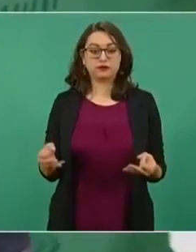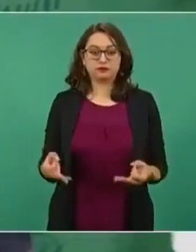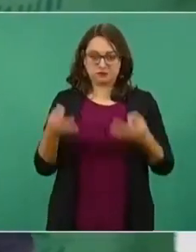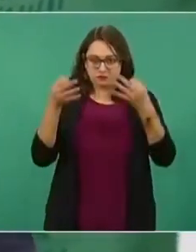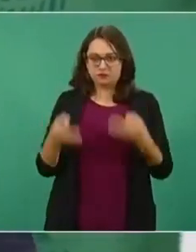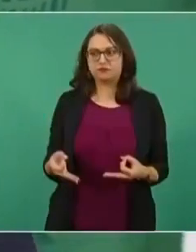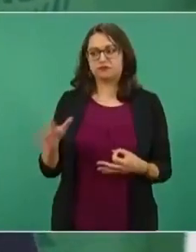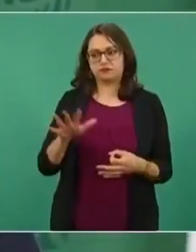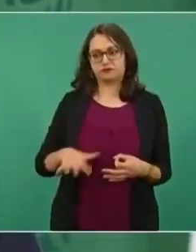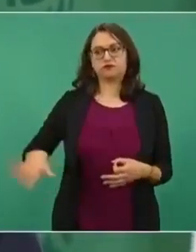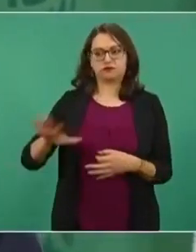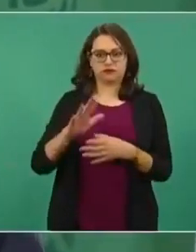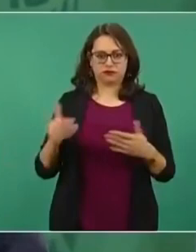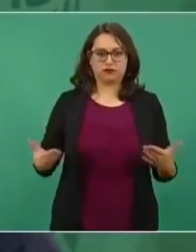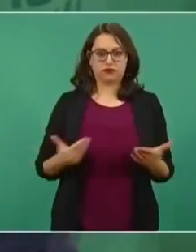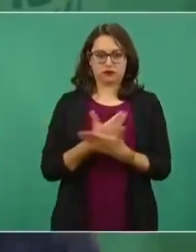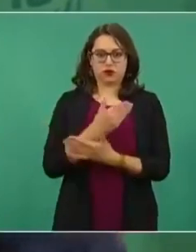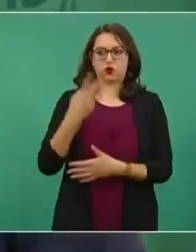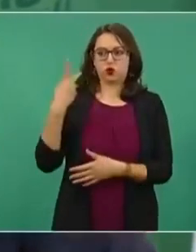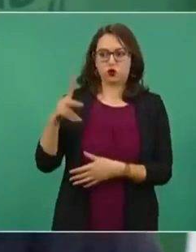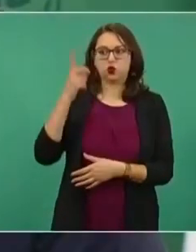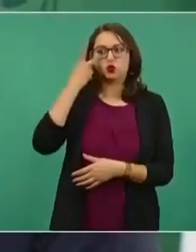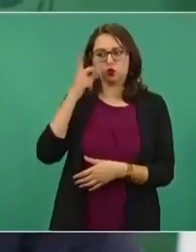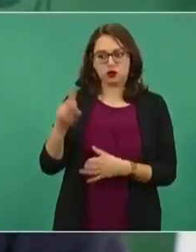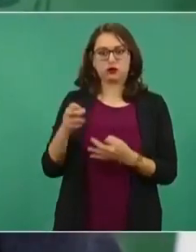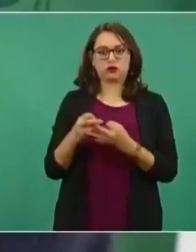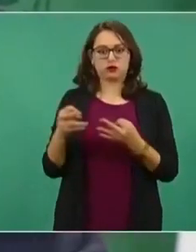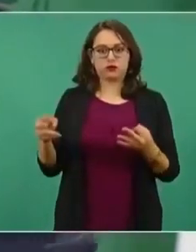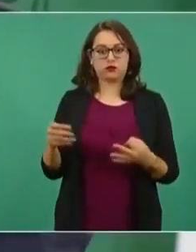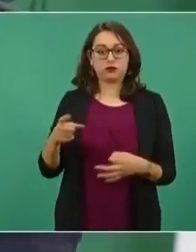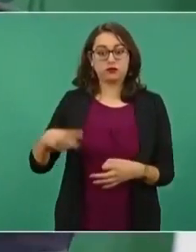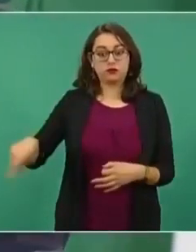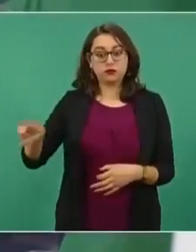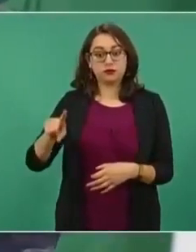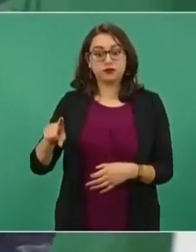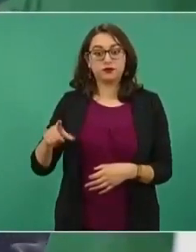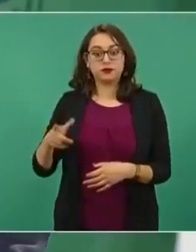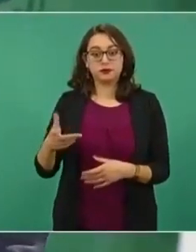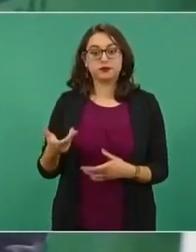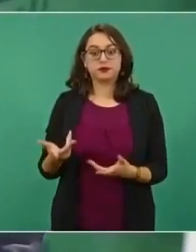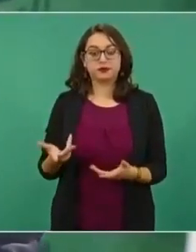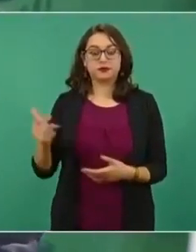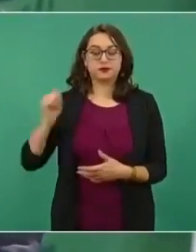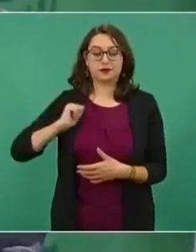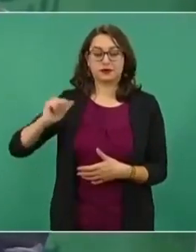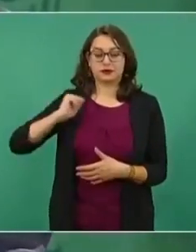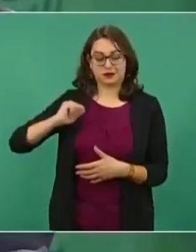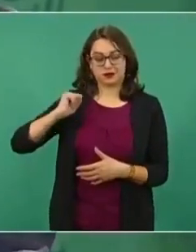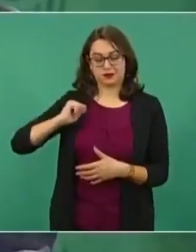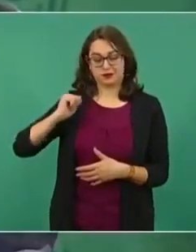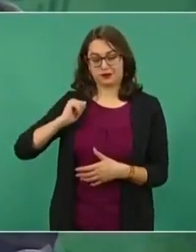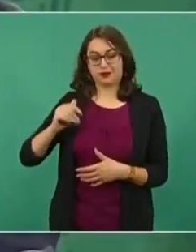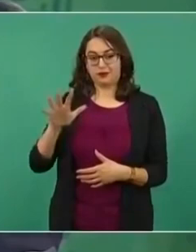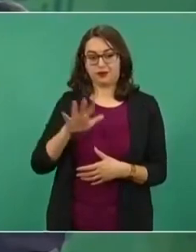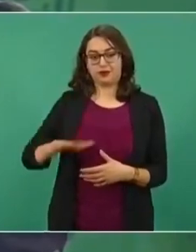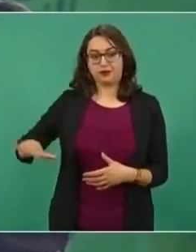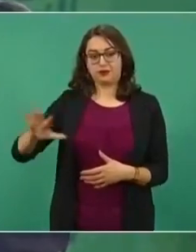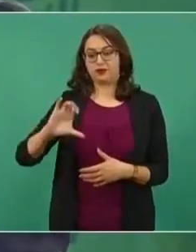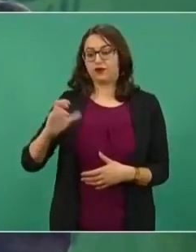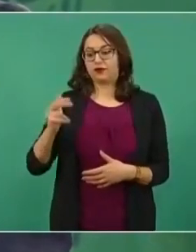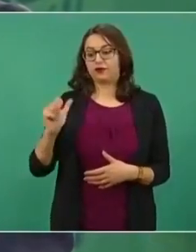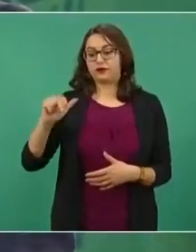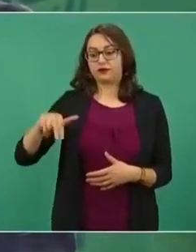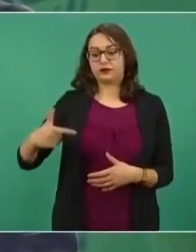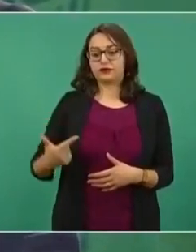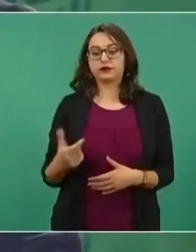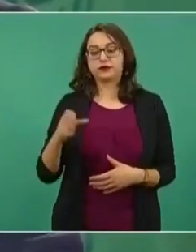originarios de Carrillo Puerto, de la antigua Chan Santa Cruz, donde se llevó a cabo la